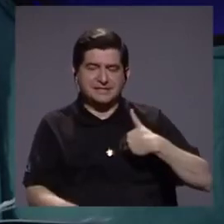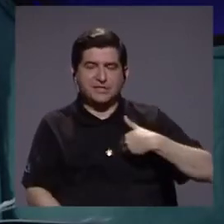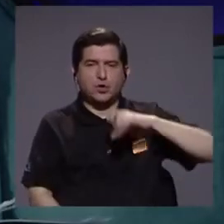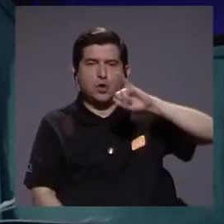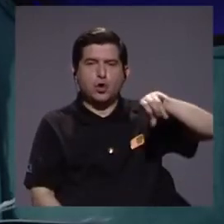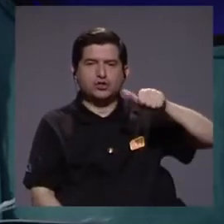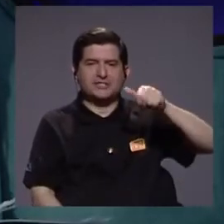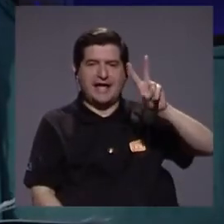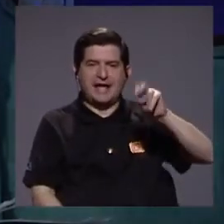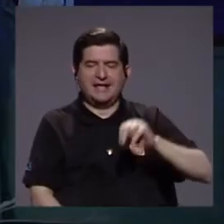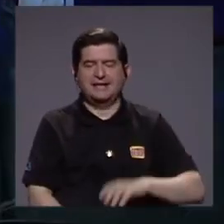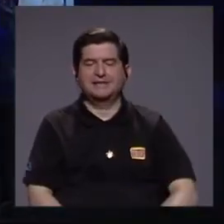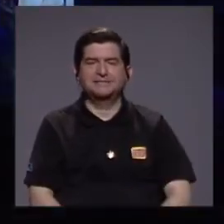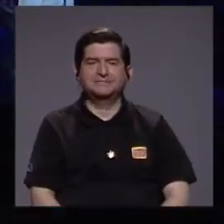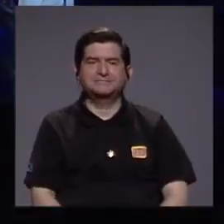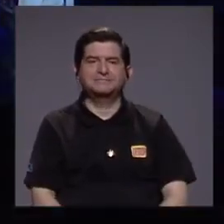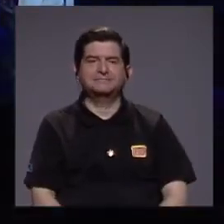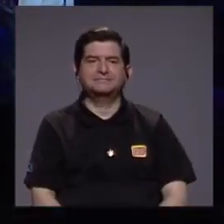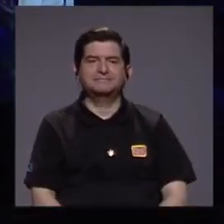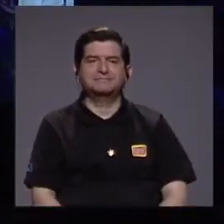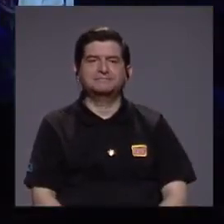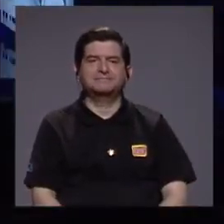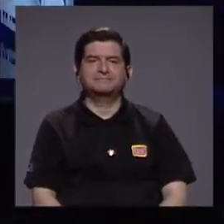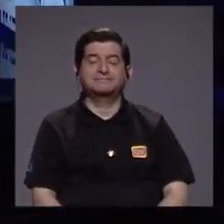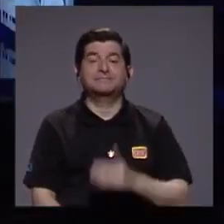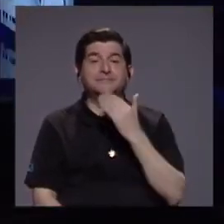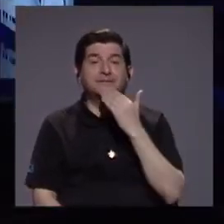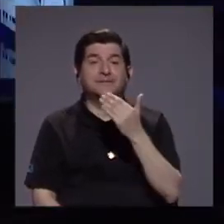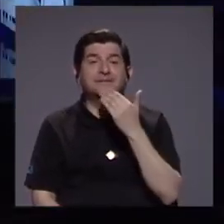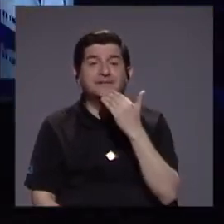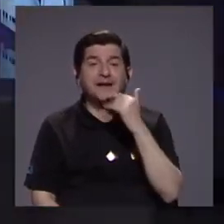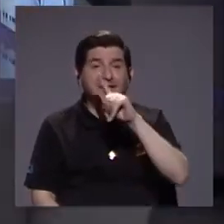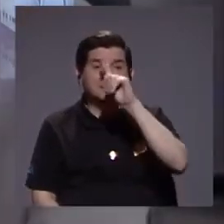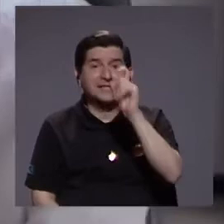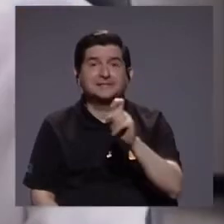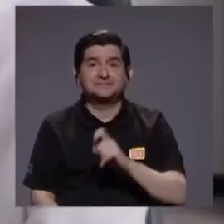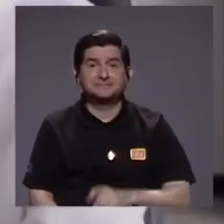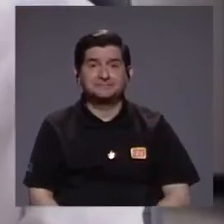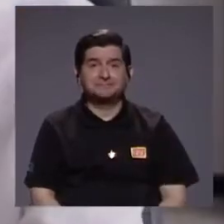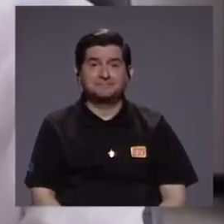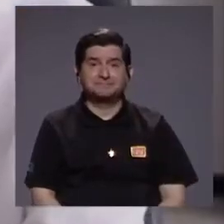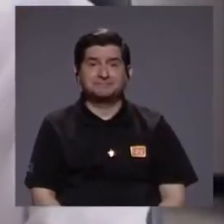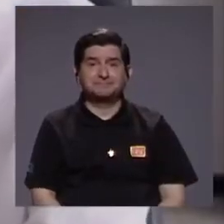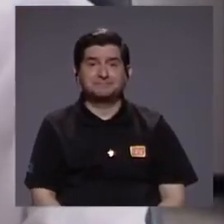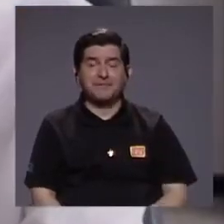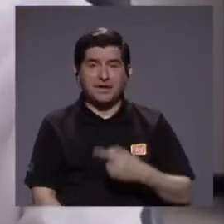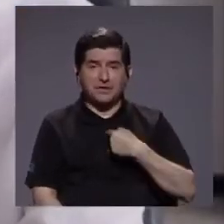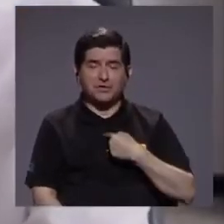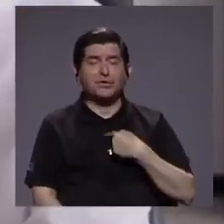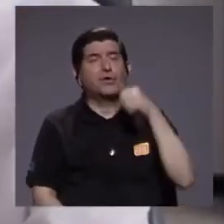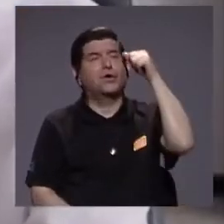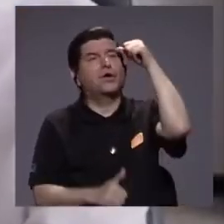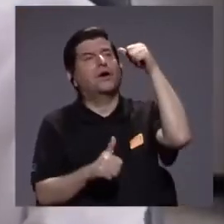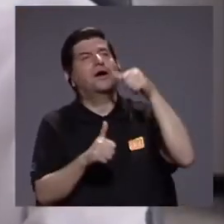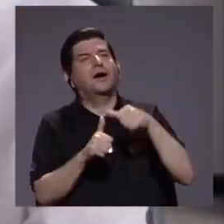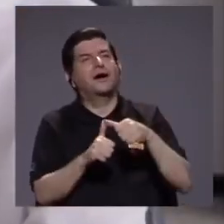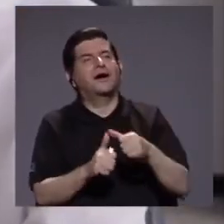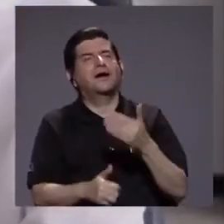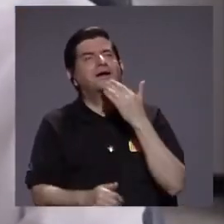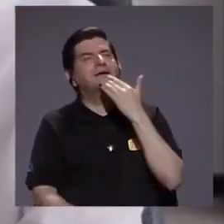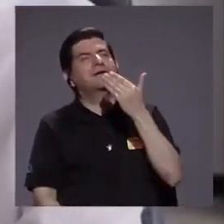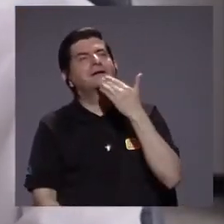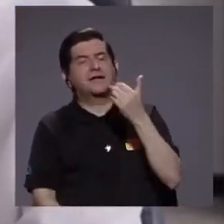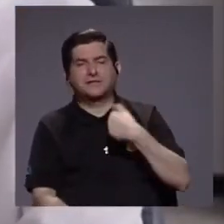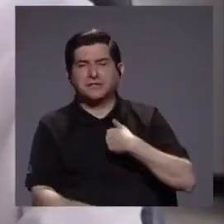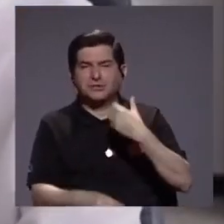José Ángel Vargas. Sí, muchísimas gracias por la pregunta. Tengo el recuerdo y la gratitud de